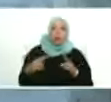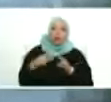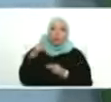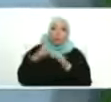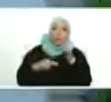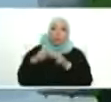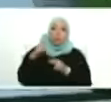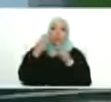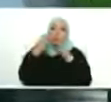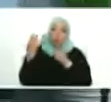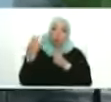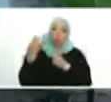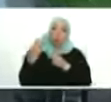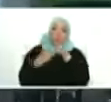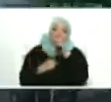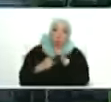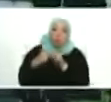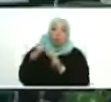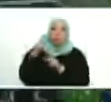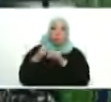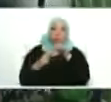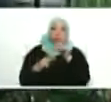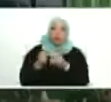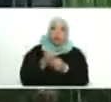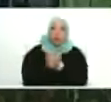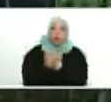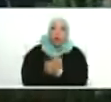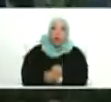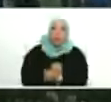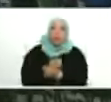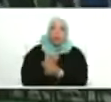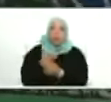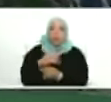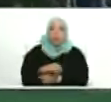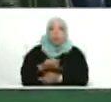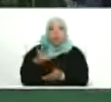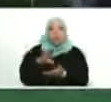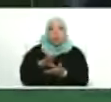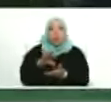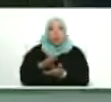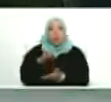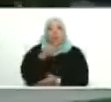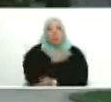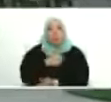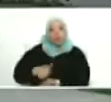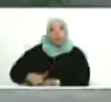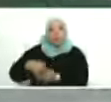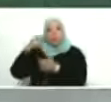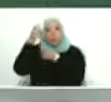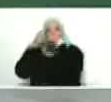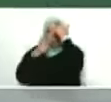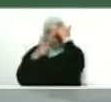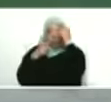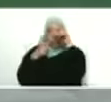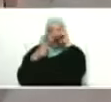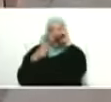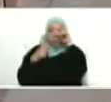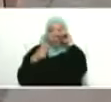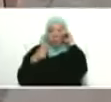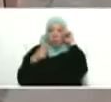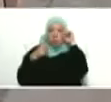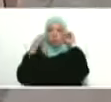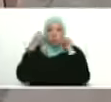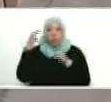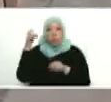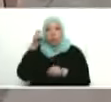construcción, estamos construyendo con amor y cariño esta ciudad que el presidente Chávez soñaba.